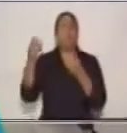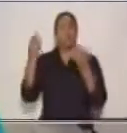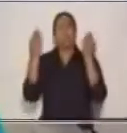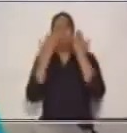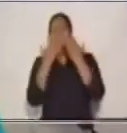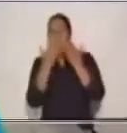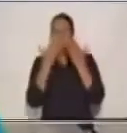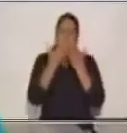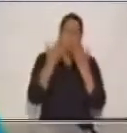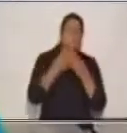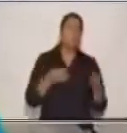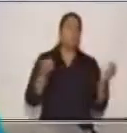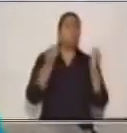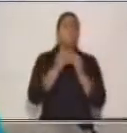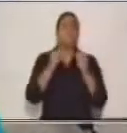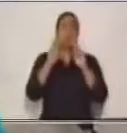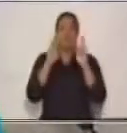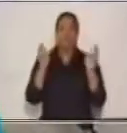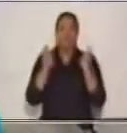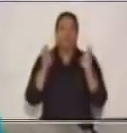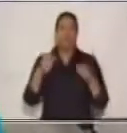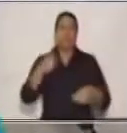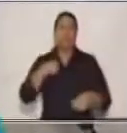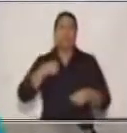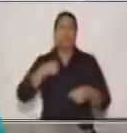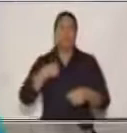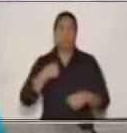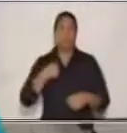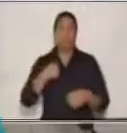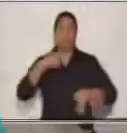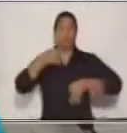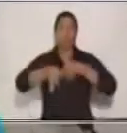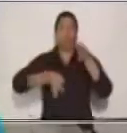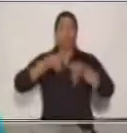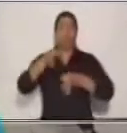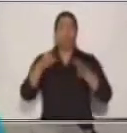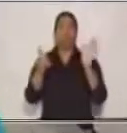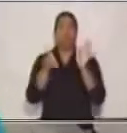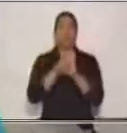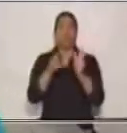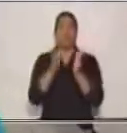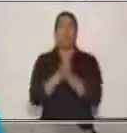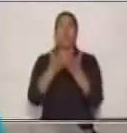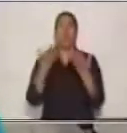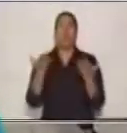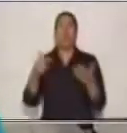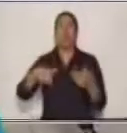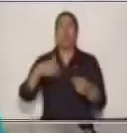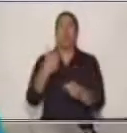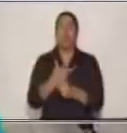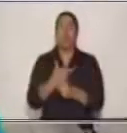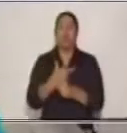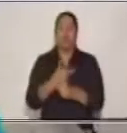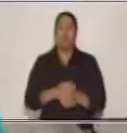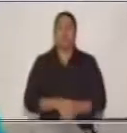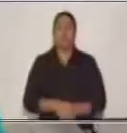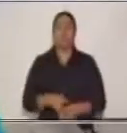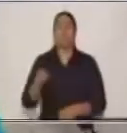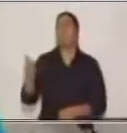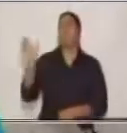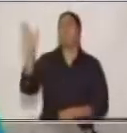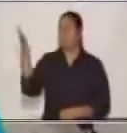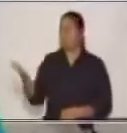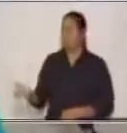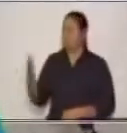voy a explicar acerca de la Constitución Política de la República de Guatemala. Margarita se hace una pregunta: si en el estado